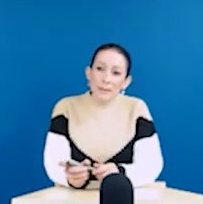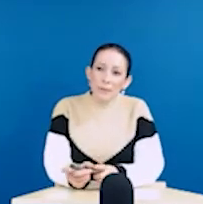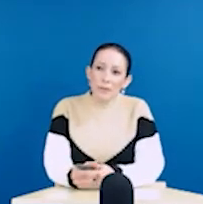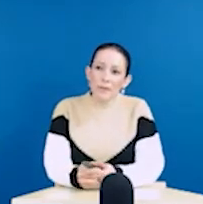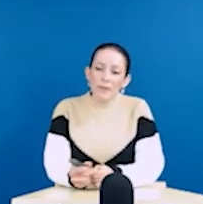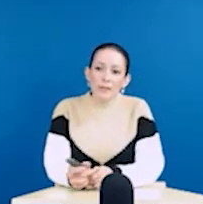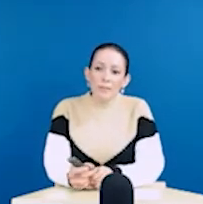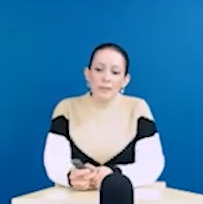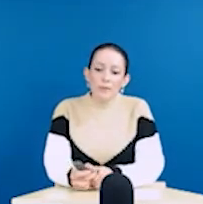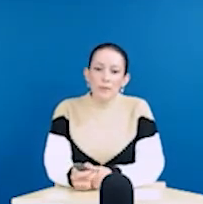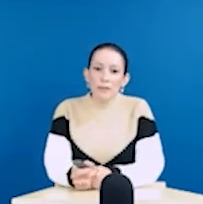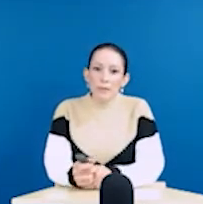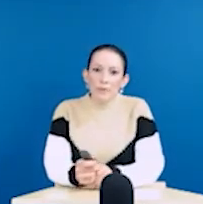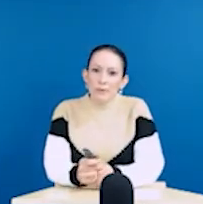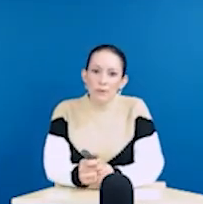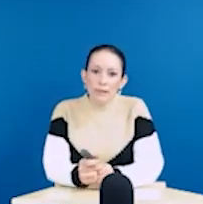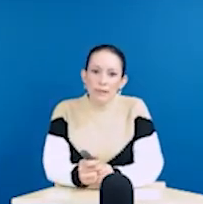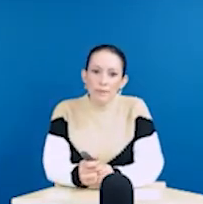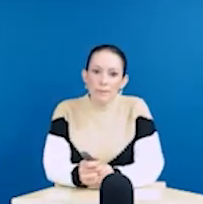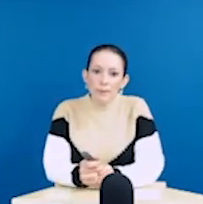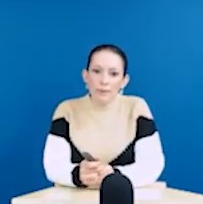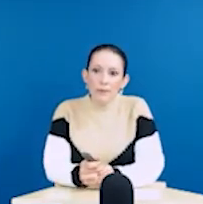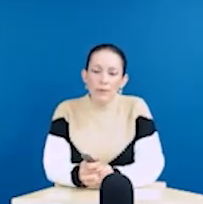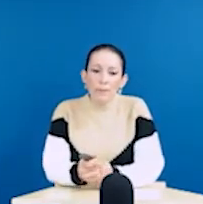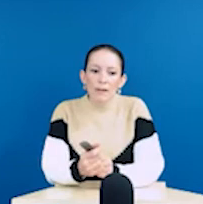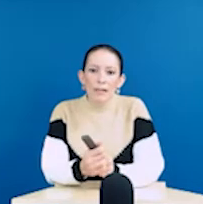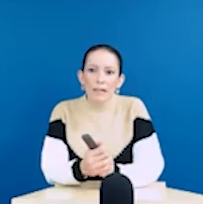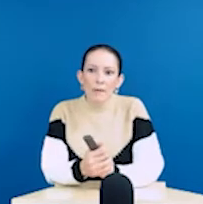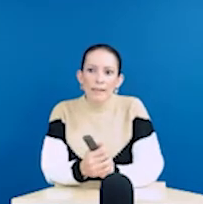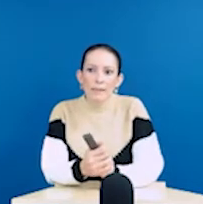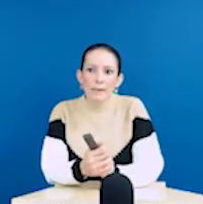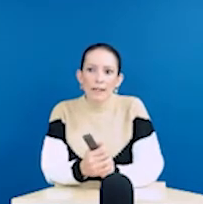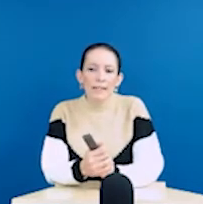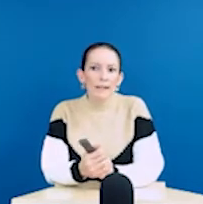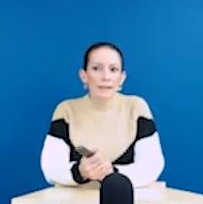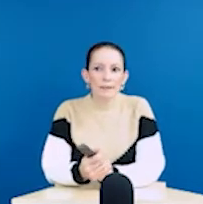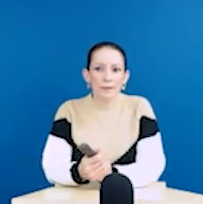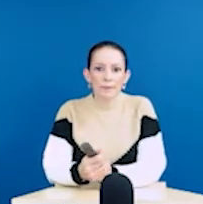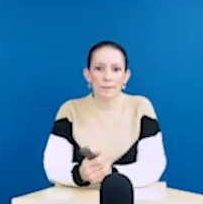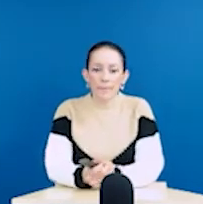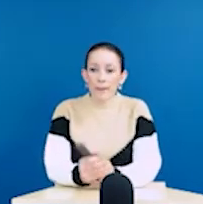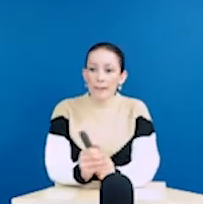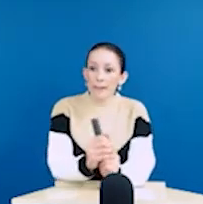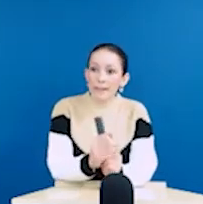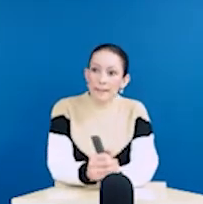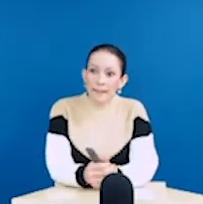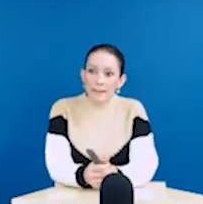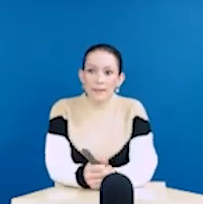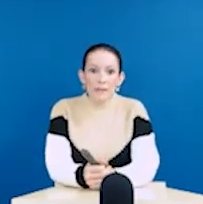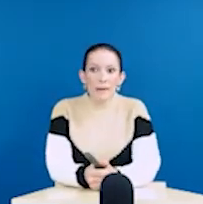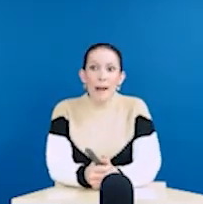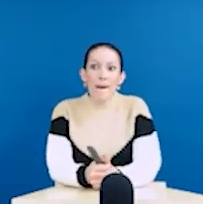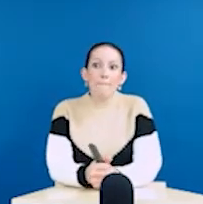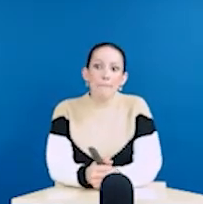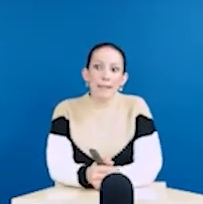nosotros administramos una quimioterapia, nosotros hablamos todo el tiempo de una palabra clave que se llama hidratación. Y en este